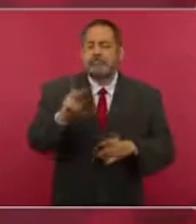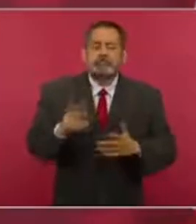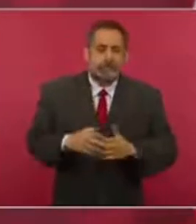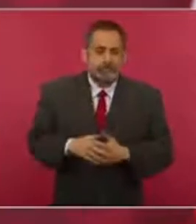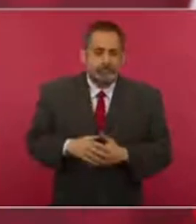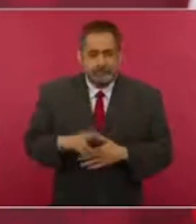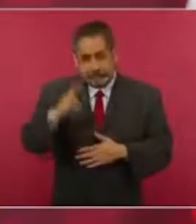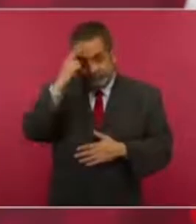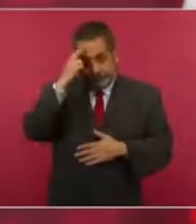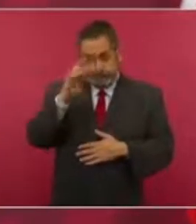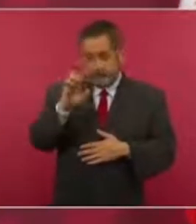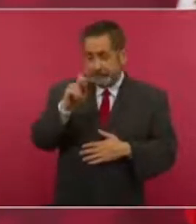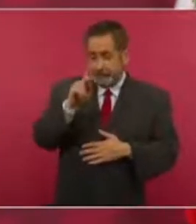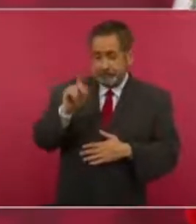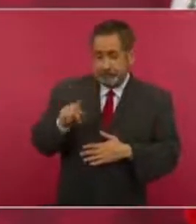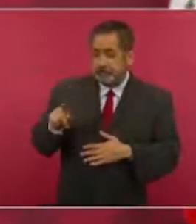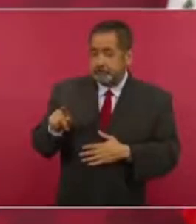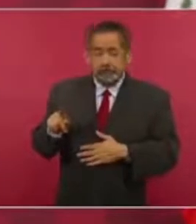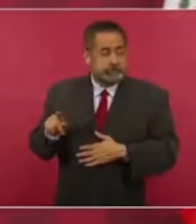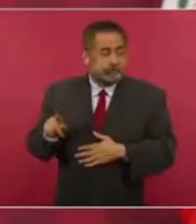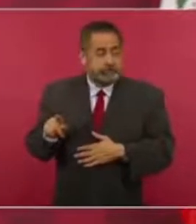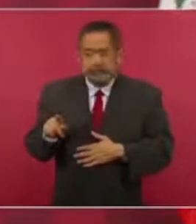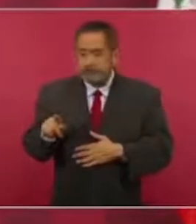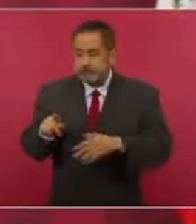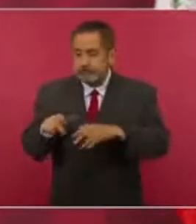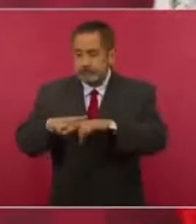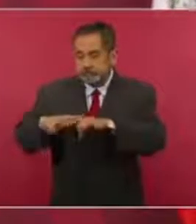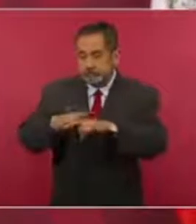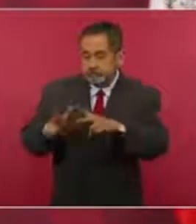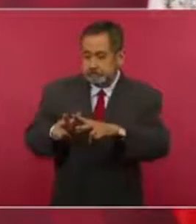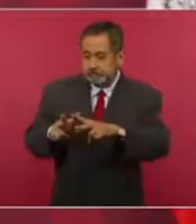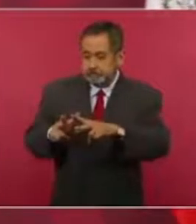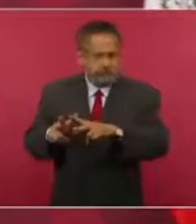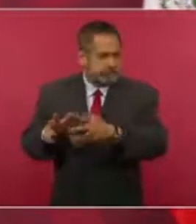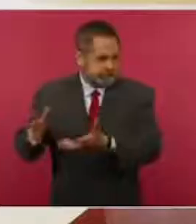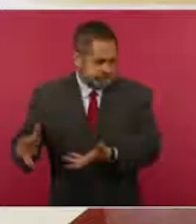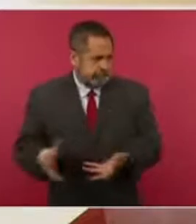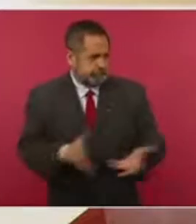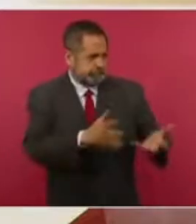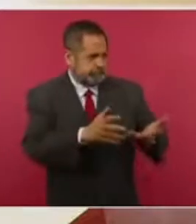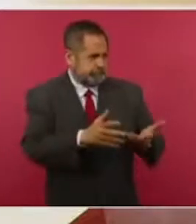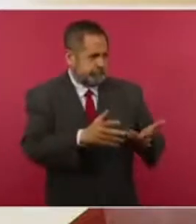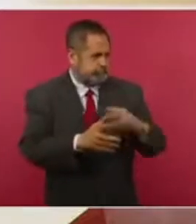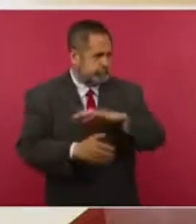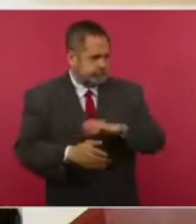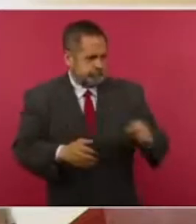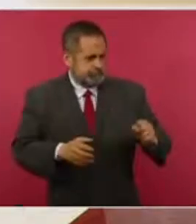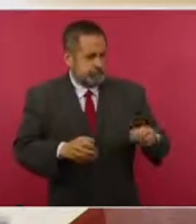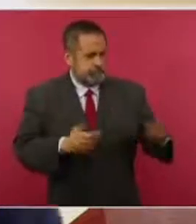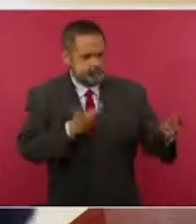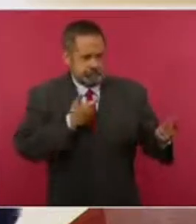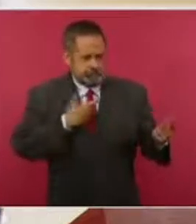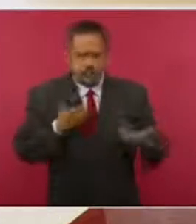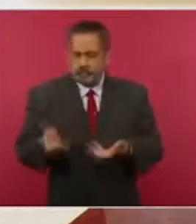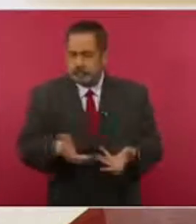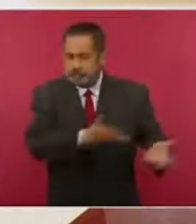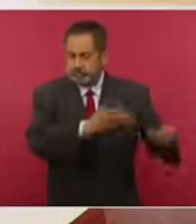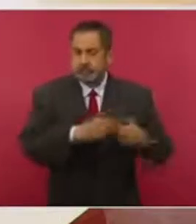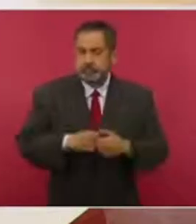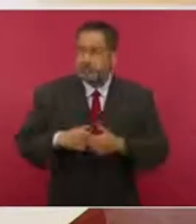privatizó los ferrocarriles nacionales y se fue a trabajar a la empresa a la que le